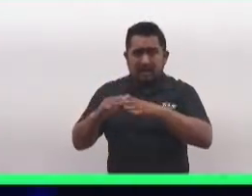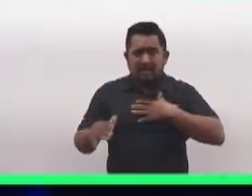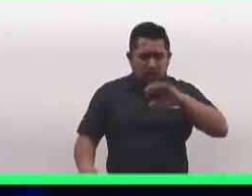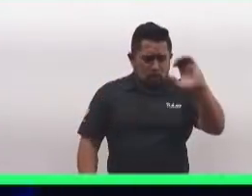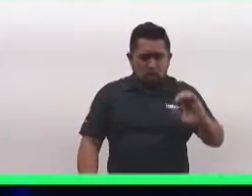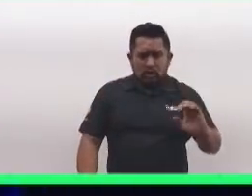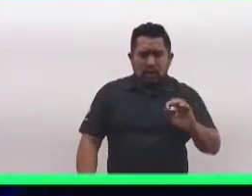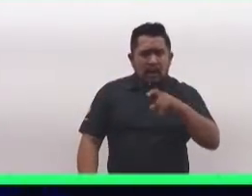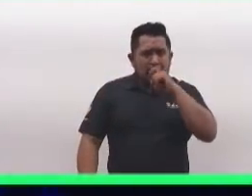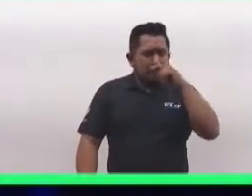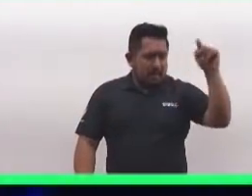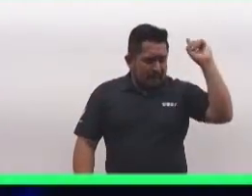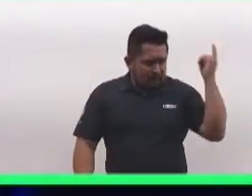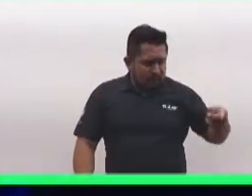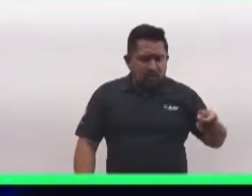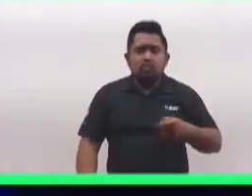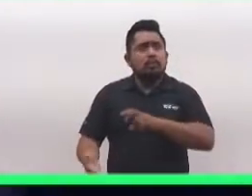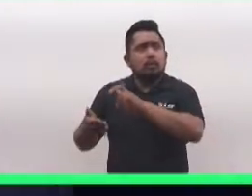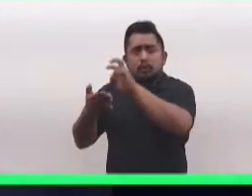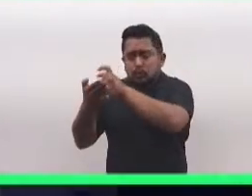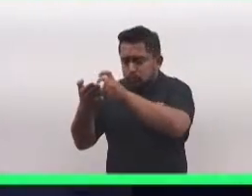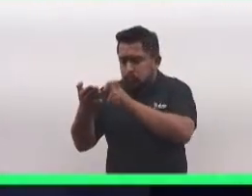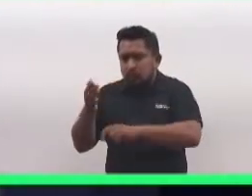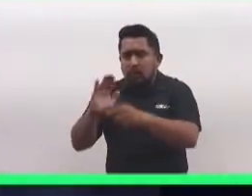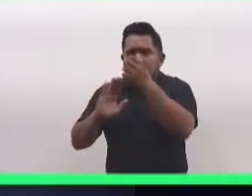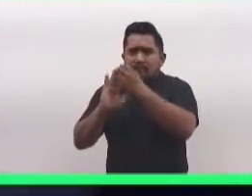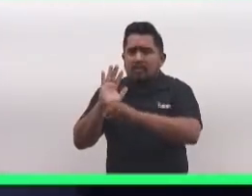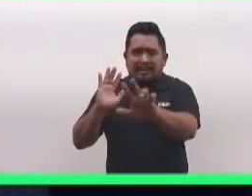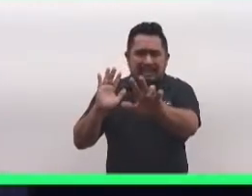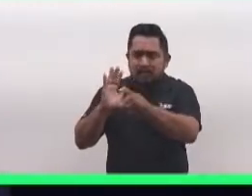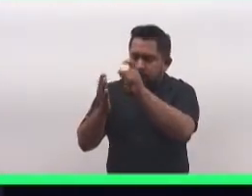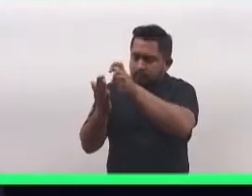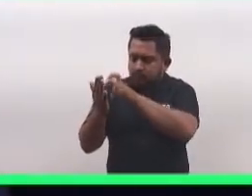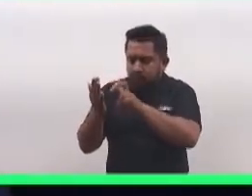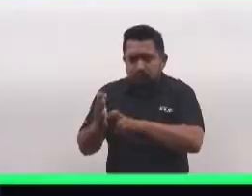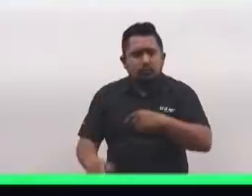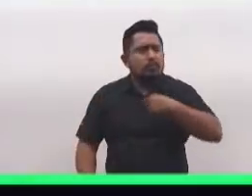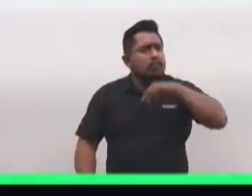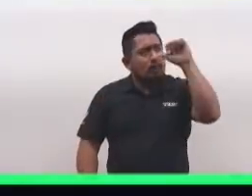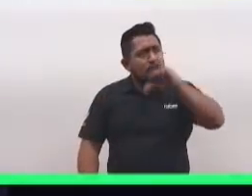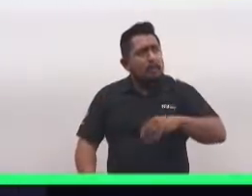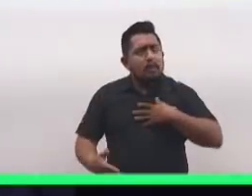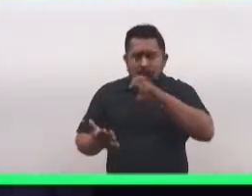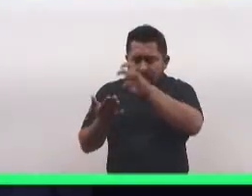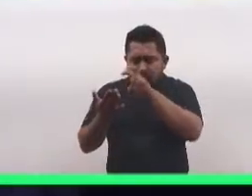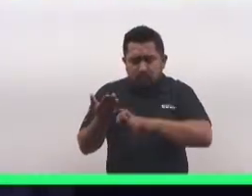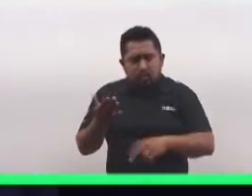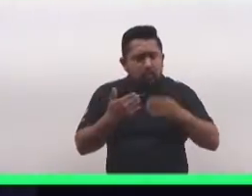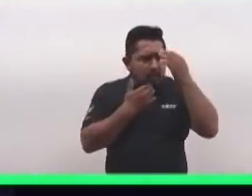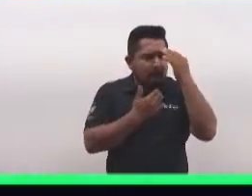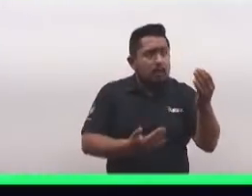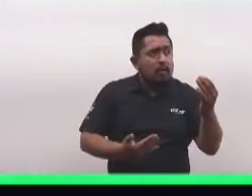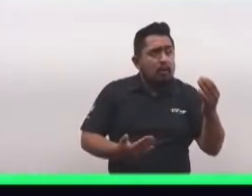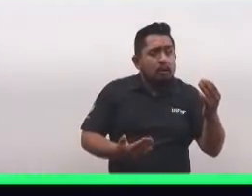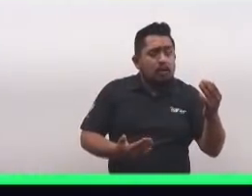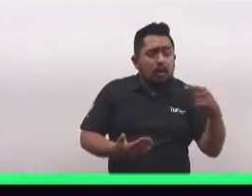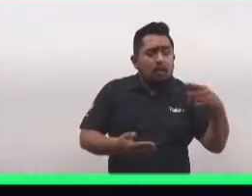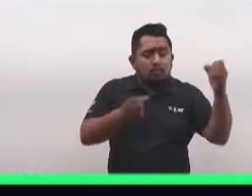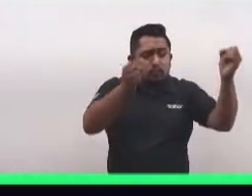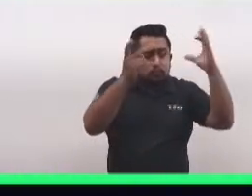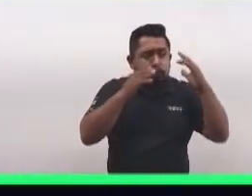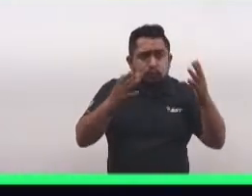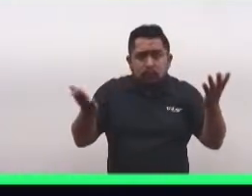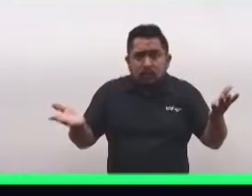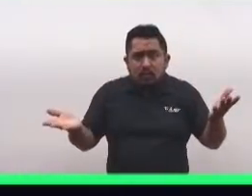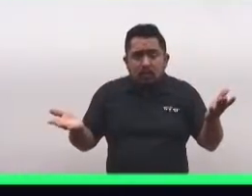vida y cantamos alabanzas toda la vida y sí pero a mí me va mal porque ahora puedo leer pero si no la voy a obedecer entonces no